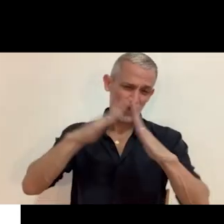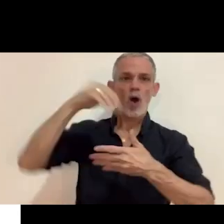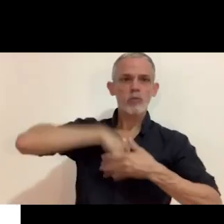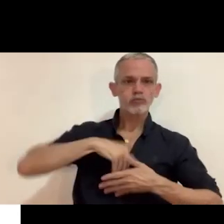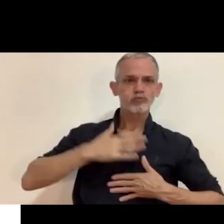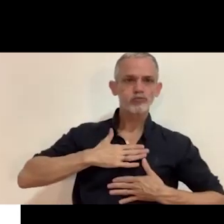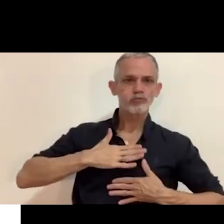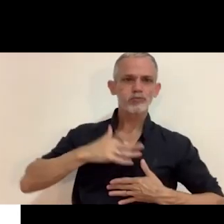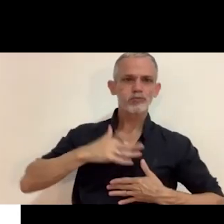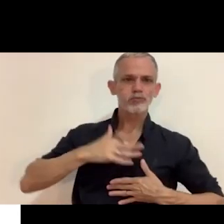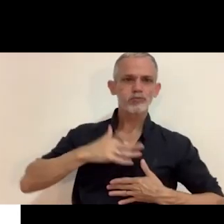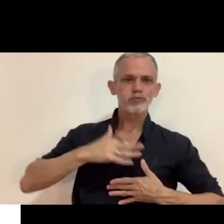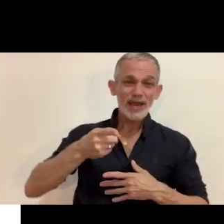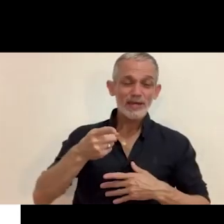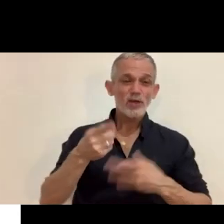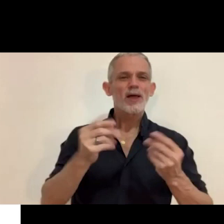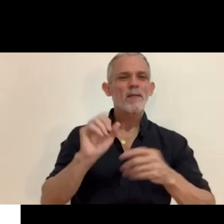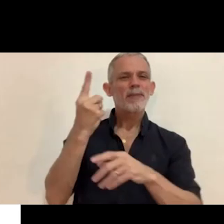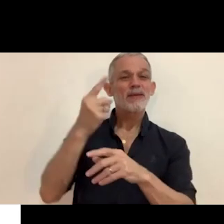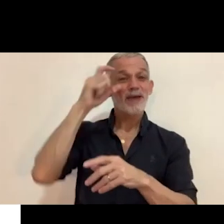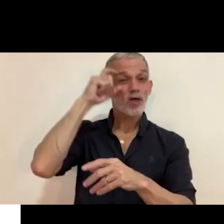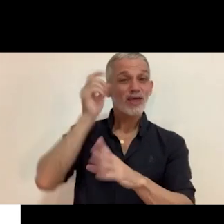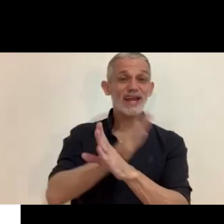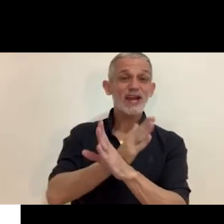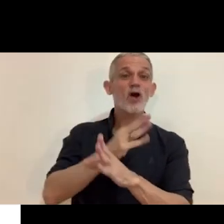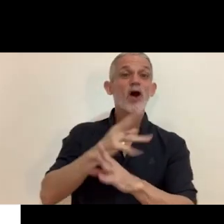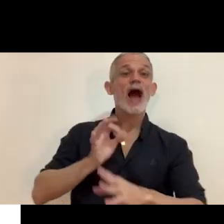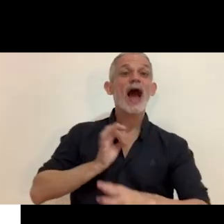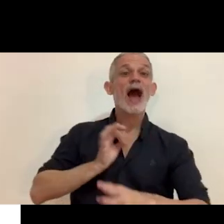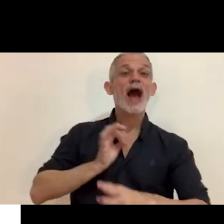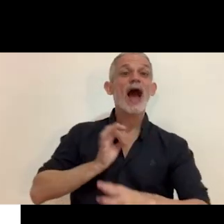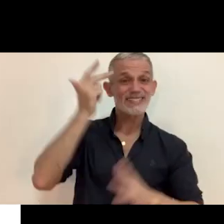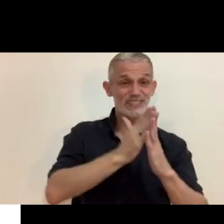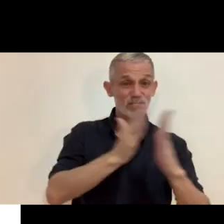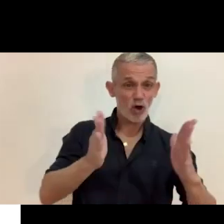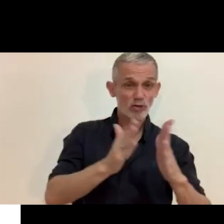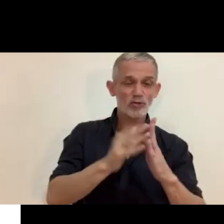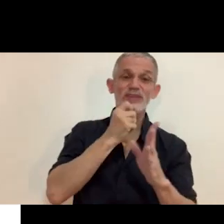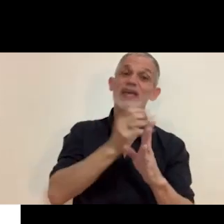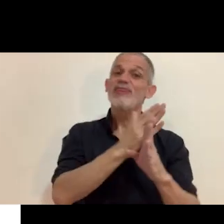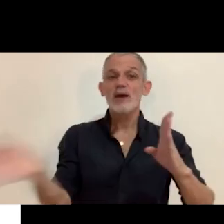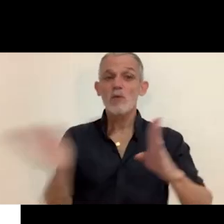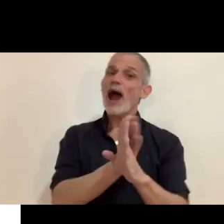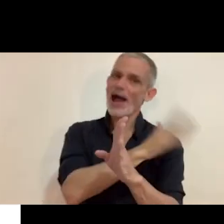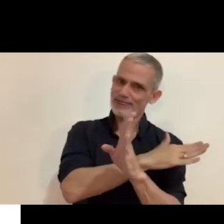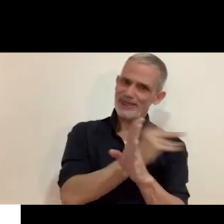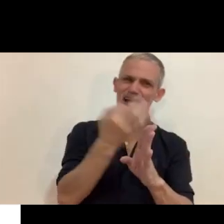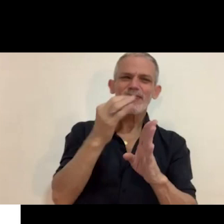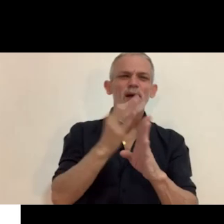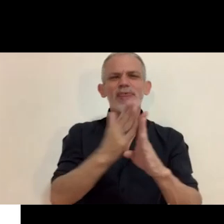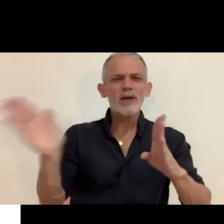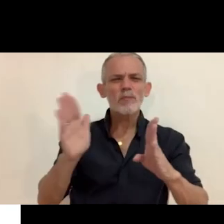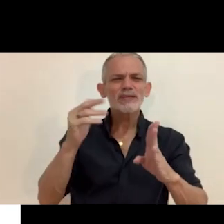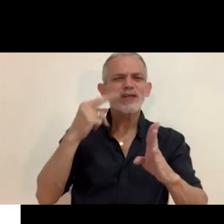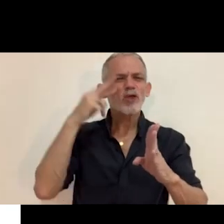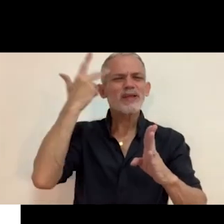enajenante antes del 1 de enero del 2018, porque si ocurrió después, o salvo que la obra